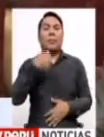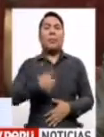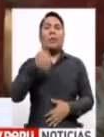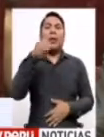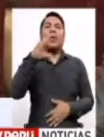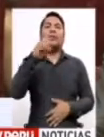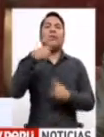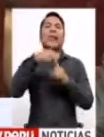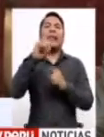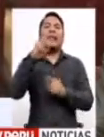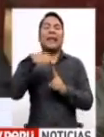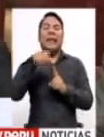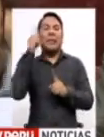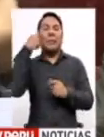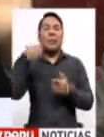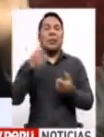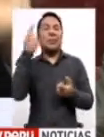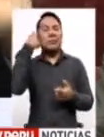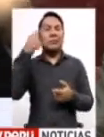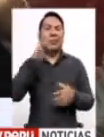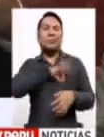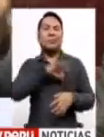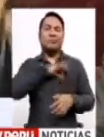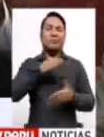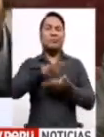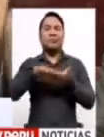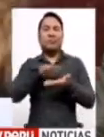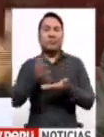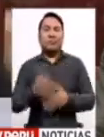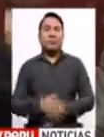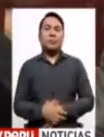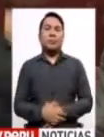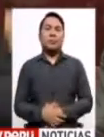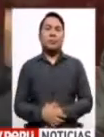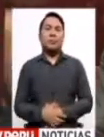por un presunto conflicto de intereses.